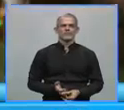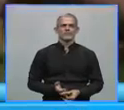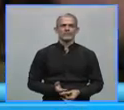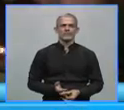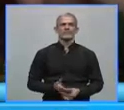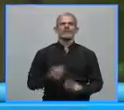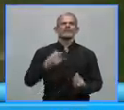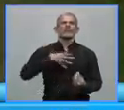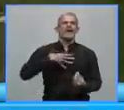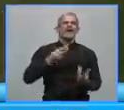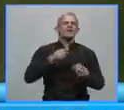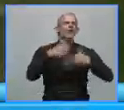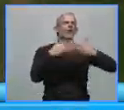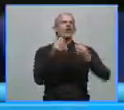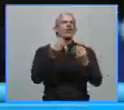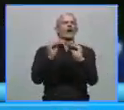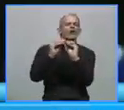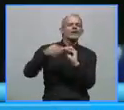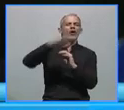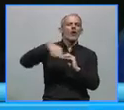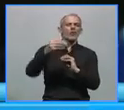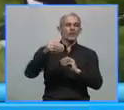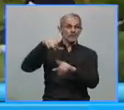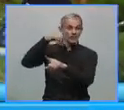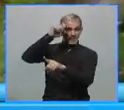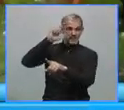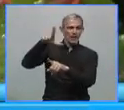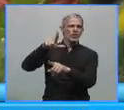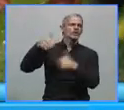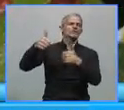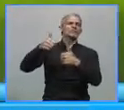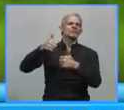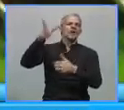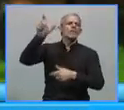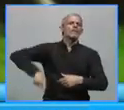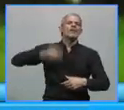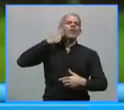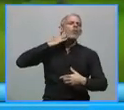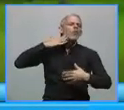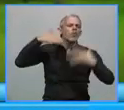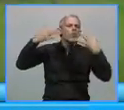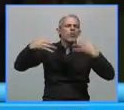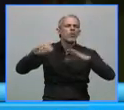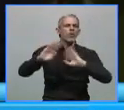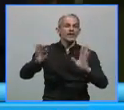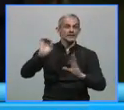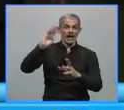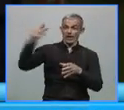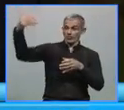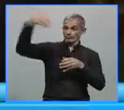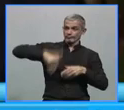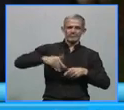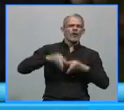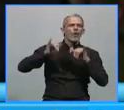Qué clase de jugador es Qué clase de Chico es con los compañeros Manuel es un excelente persona principalmente al club llegó